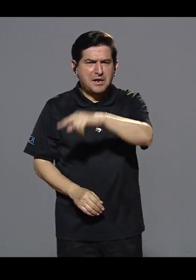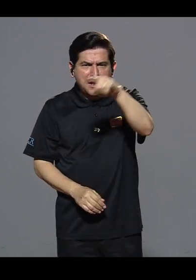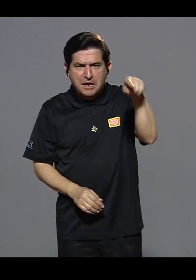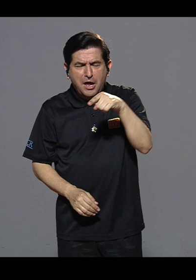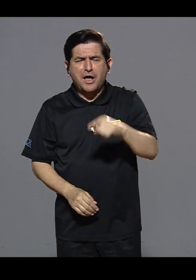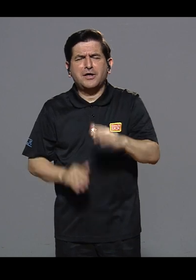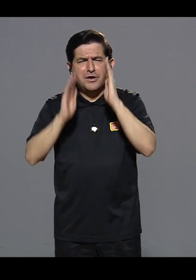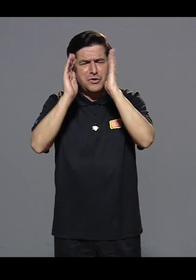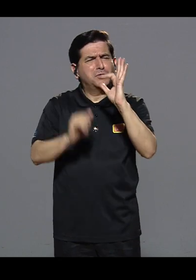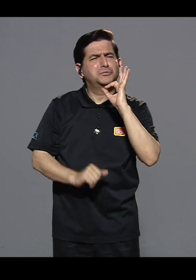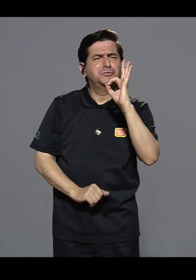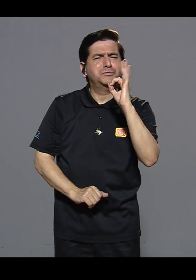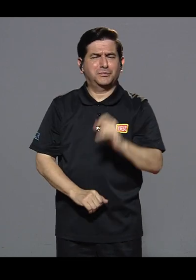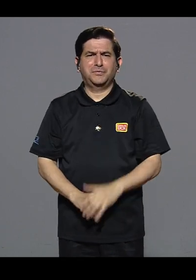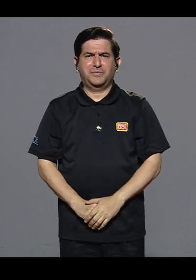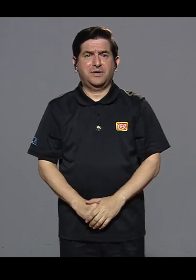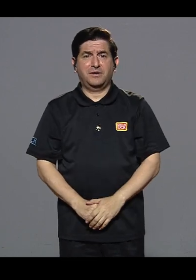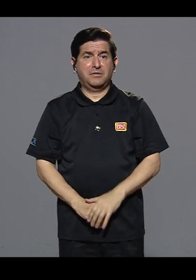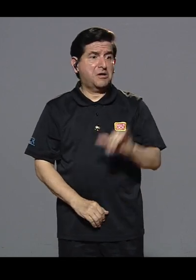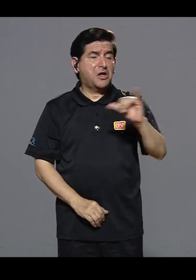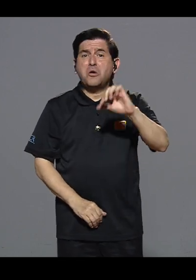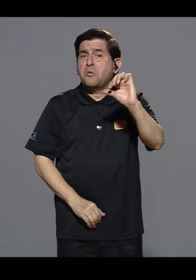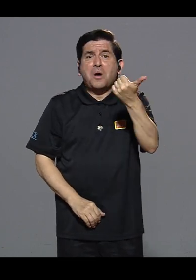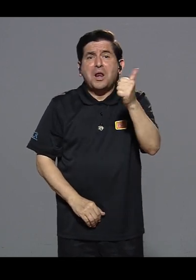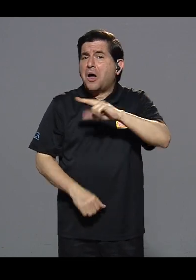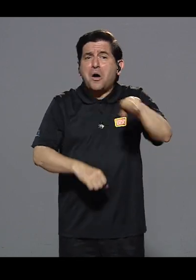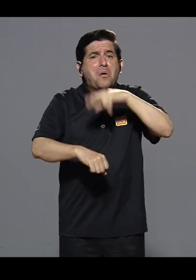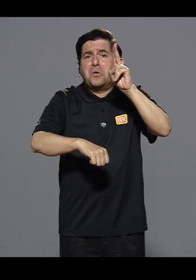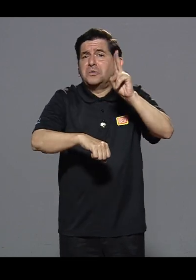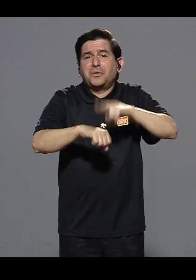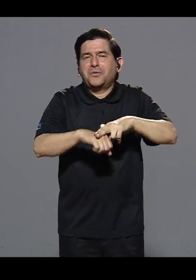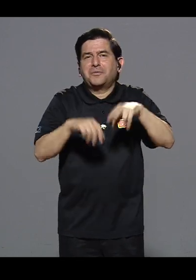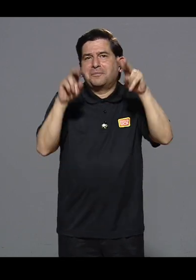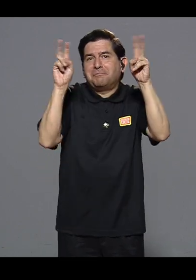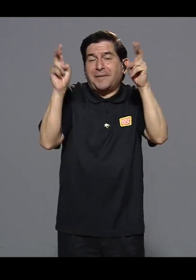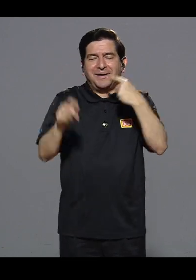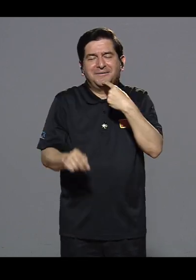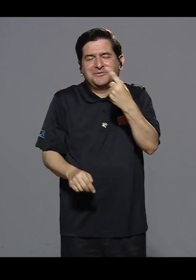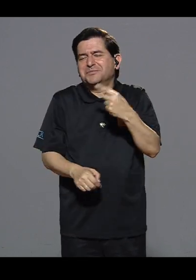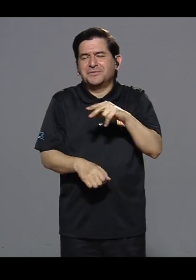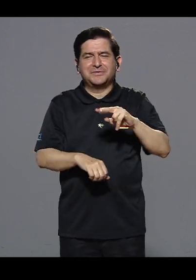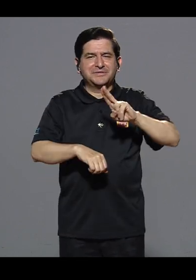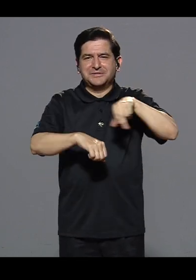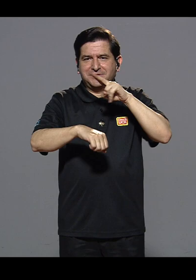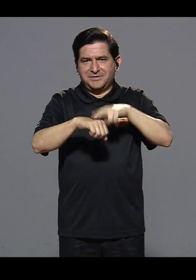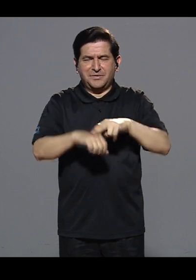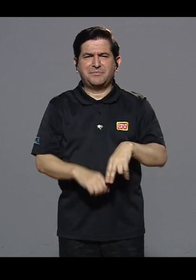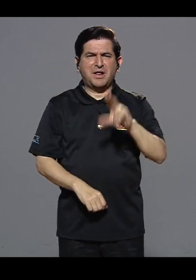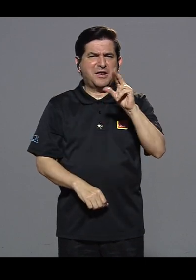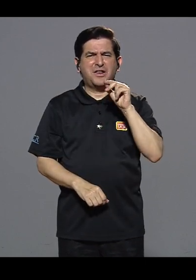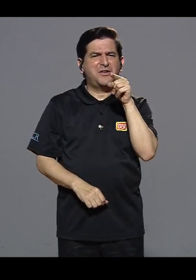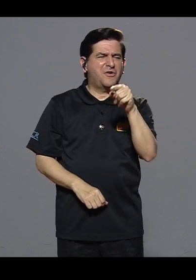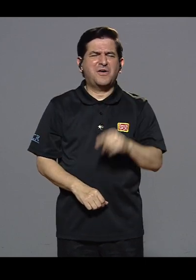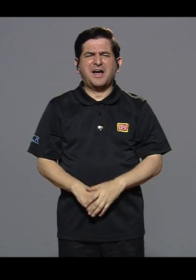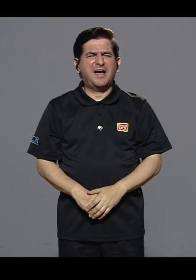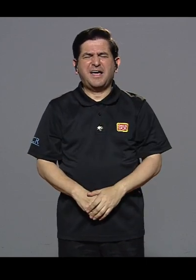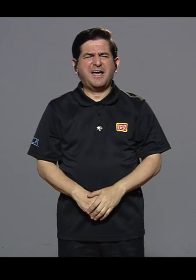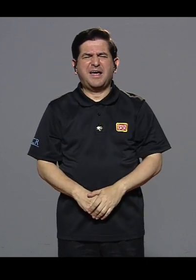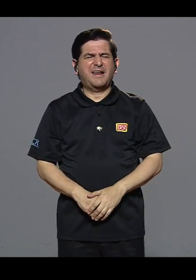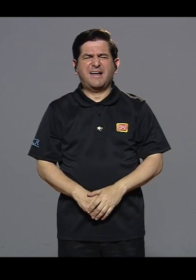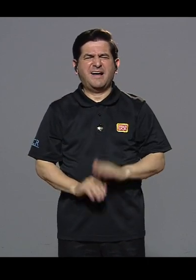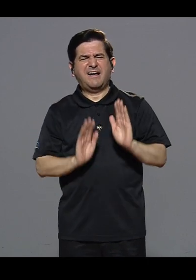compañeros, lo han tratado muy bien, o sea, lo tratan como otro, normal y corriente, por decirlo así, como decimos, ¿verdad? No le ponen ese pero,